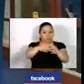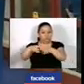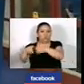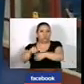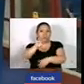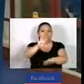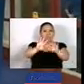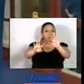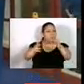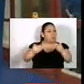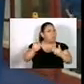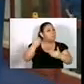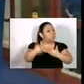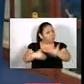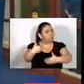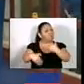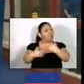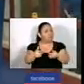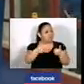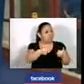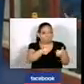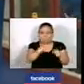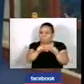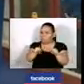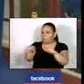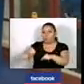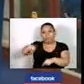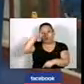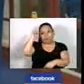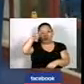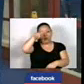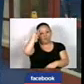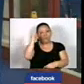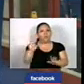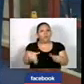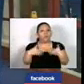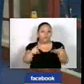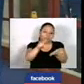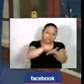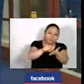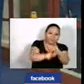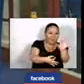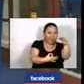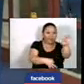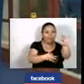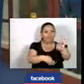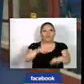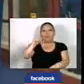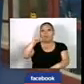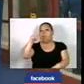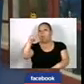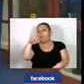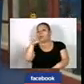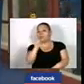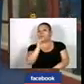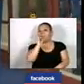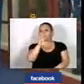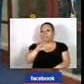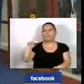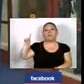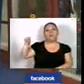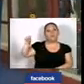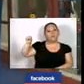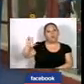presentan un avance bastante considerable en el proceso de actas por lo que el Tribunal Supremo Electoral